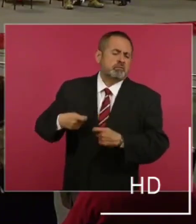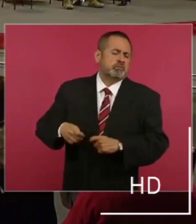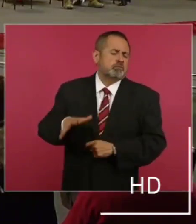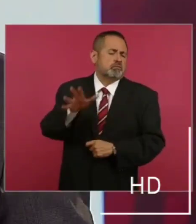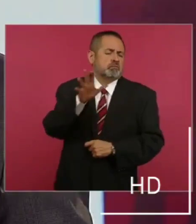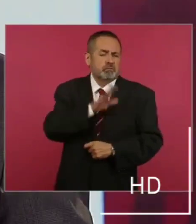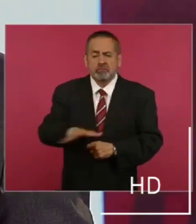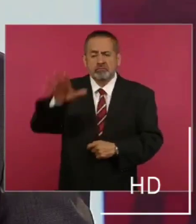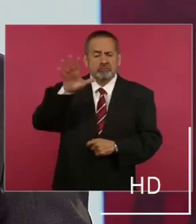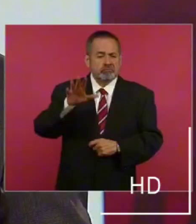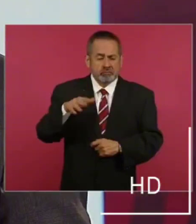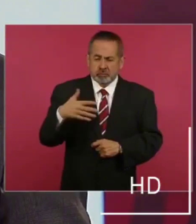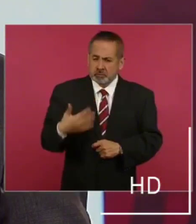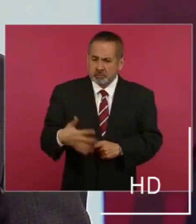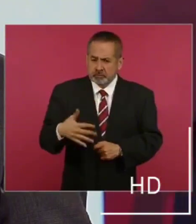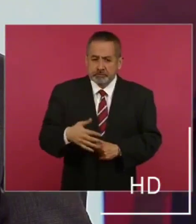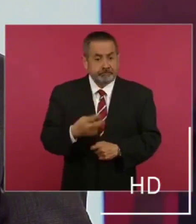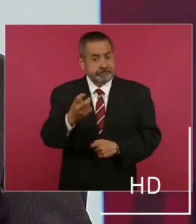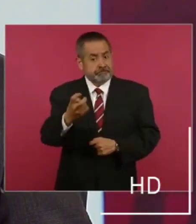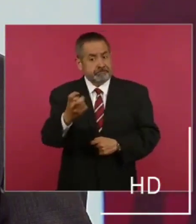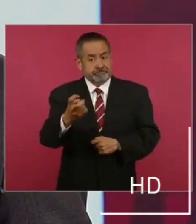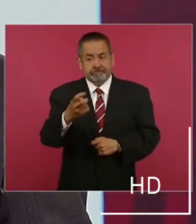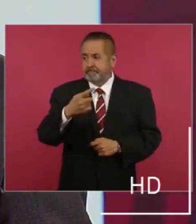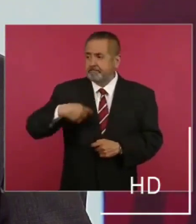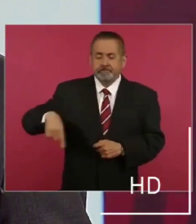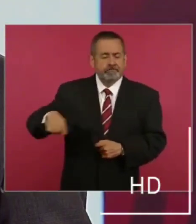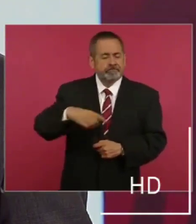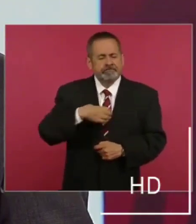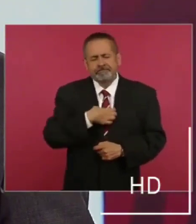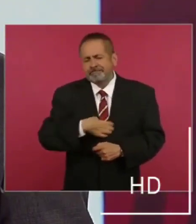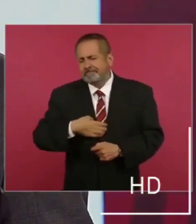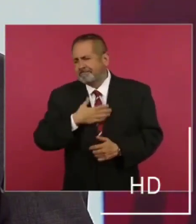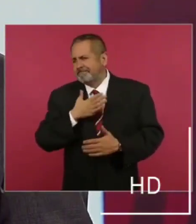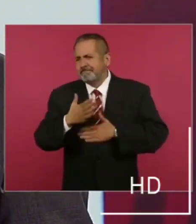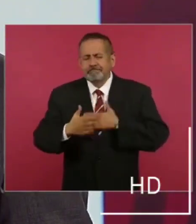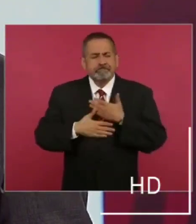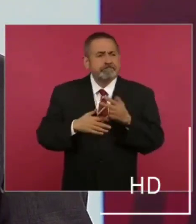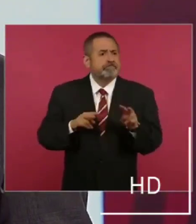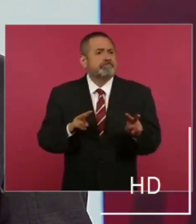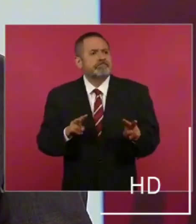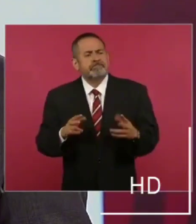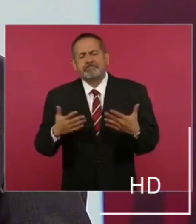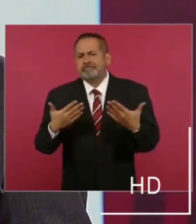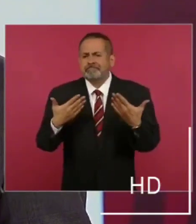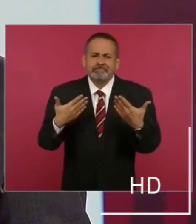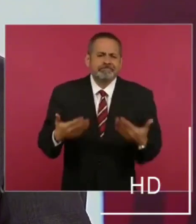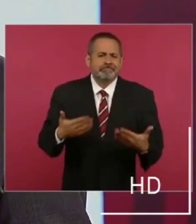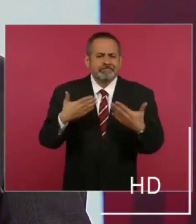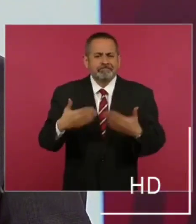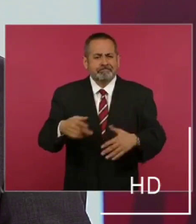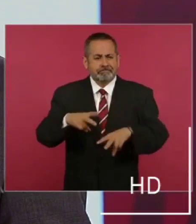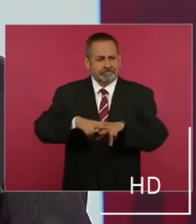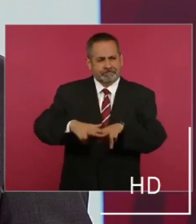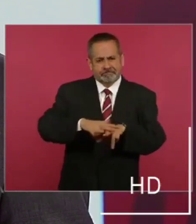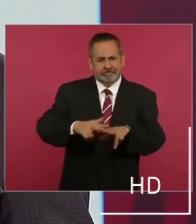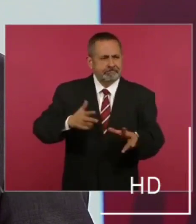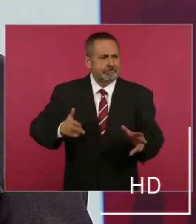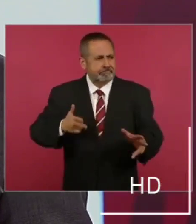la gente se pone muy contenta cuando se da cuenta de que junto con esta obra